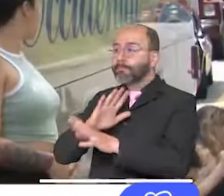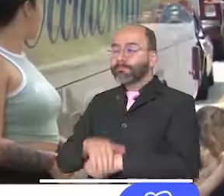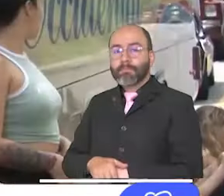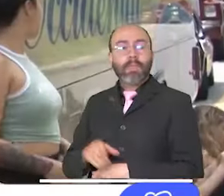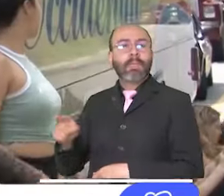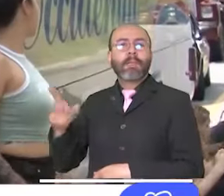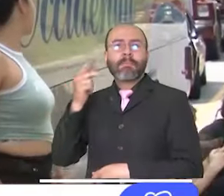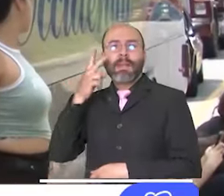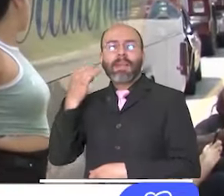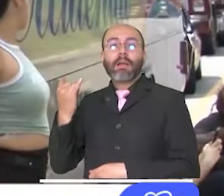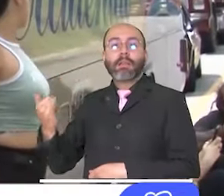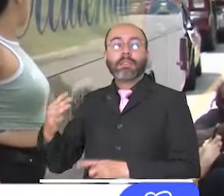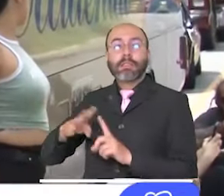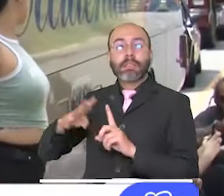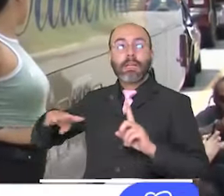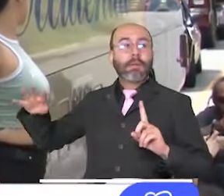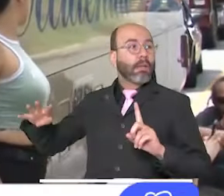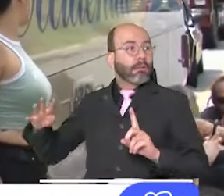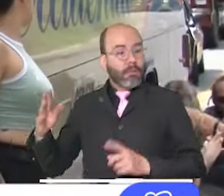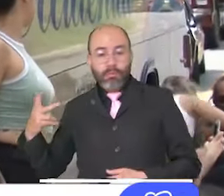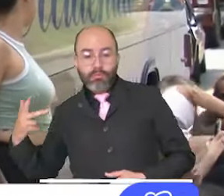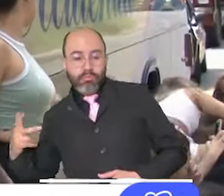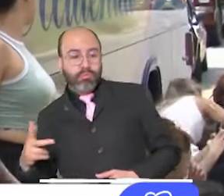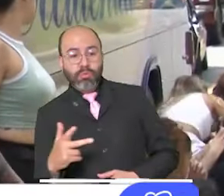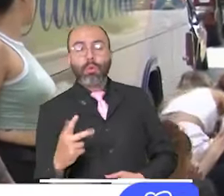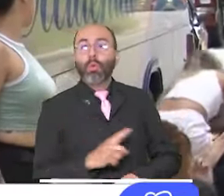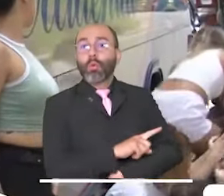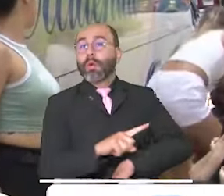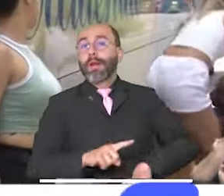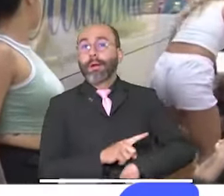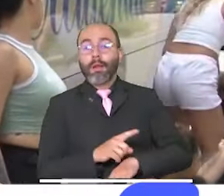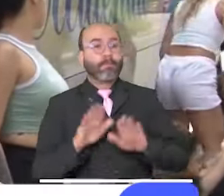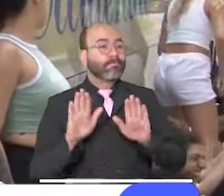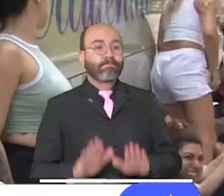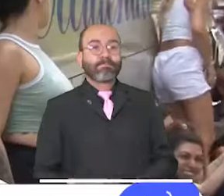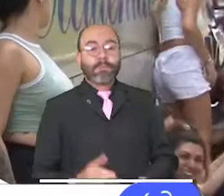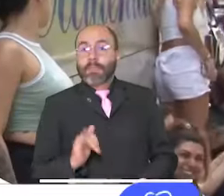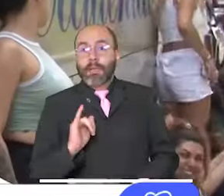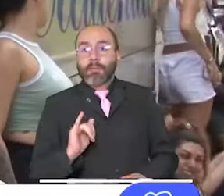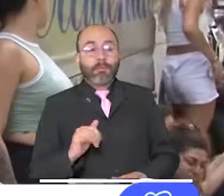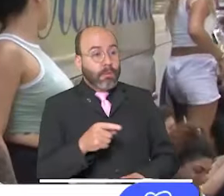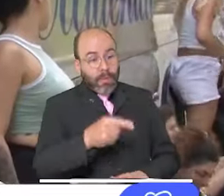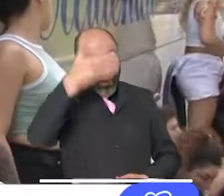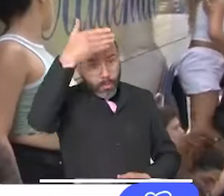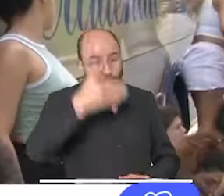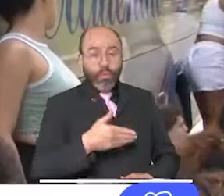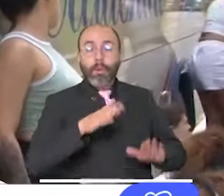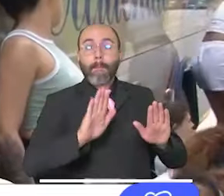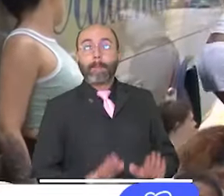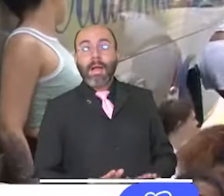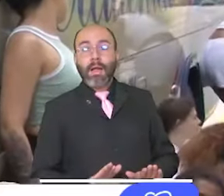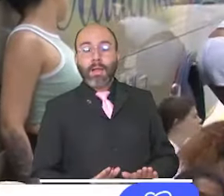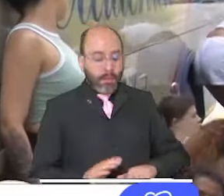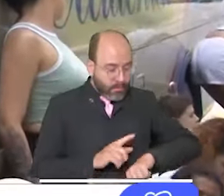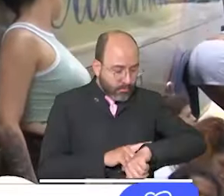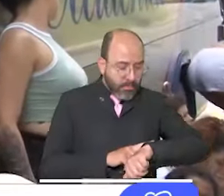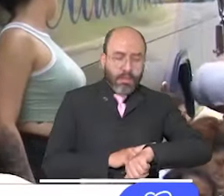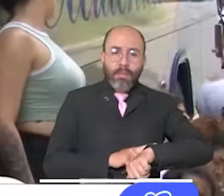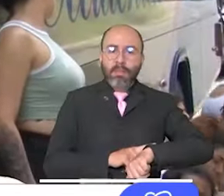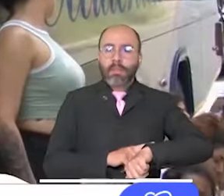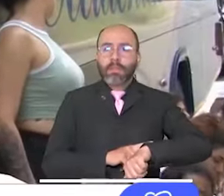Pereira y solo alcanzamos a recorrer una hora no más el bus paró y hasta ahorita son